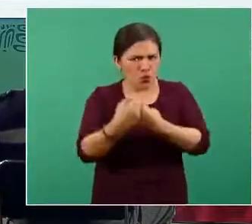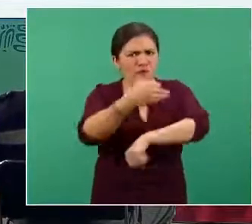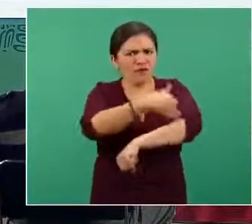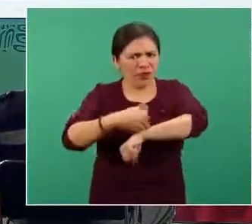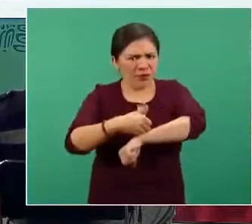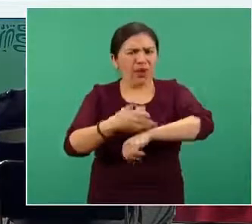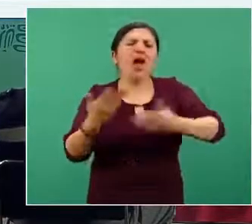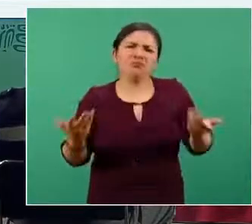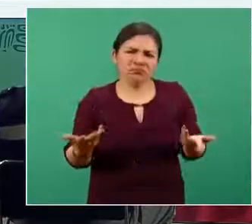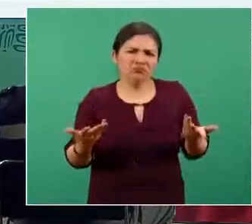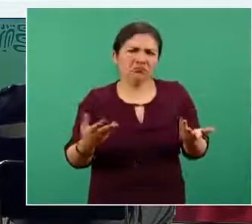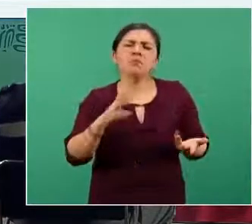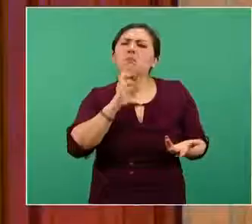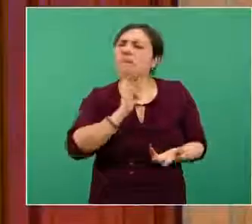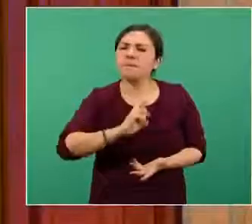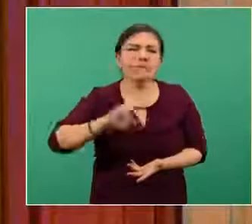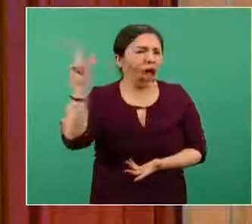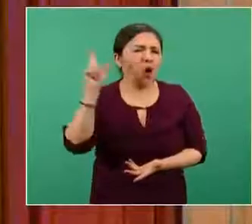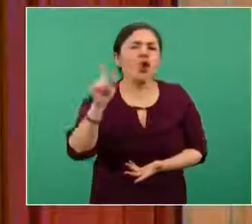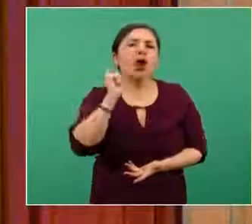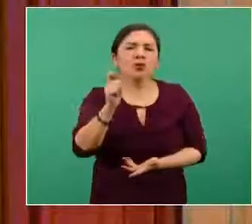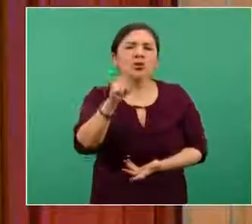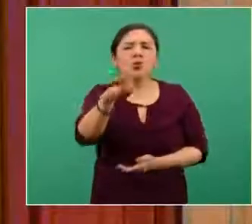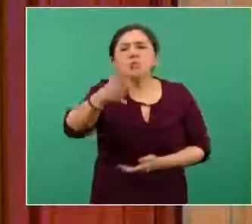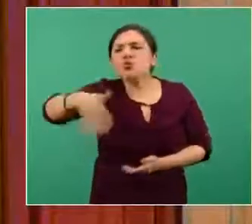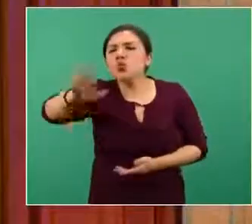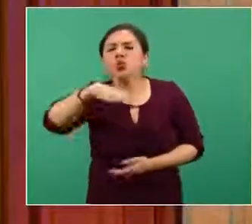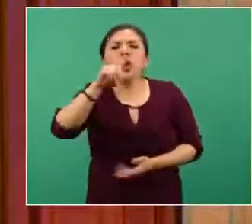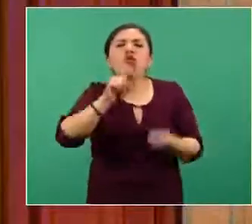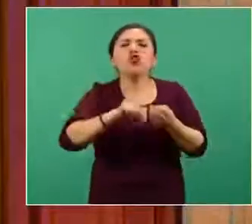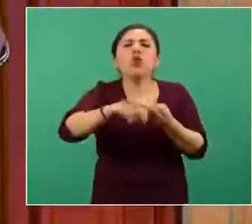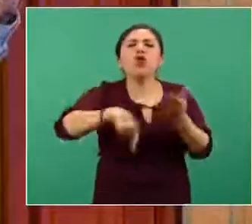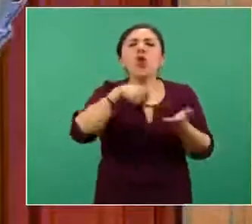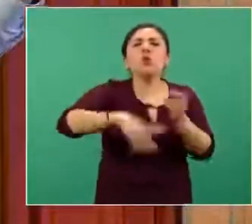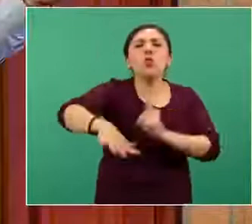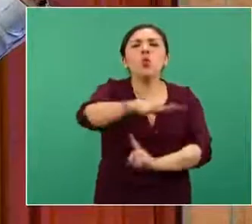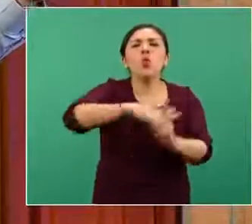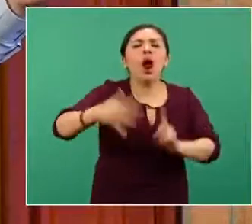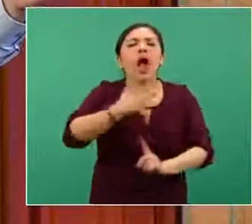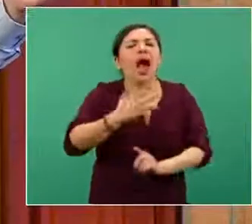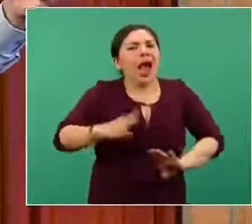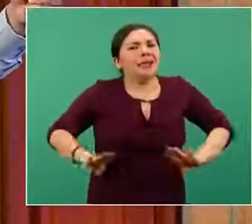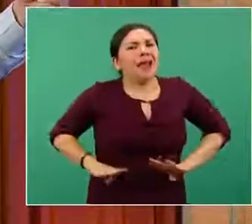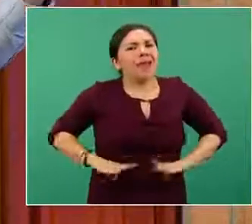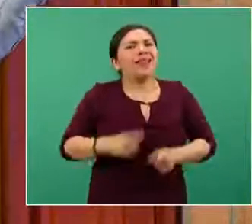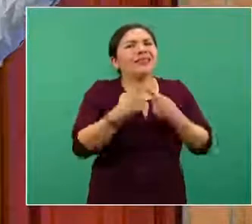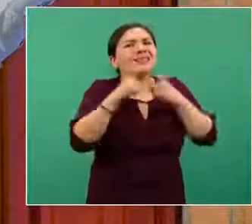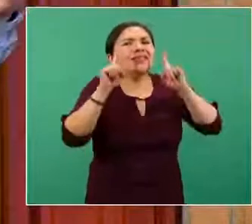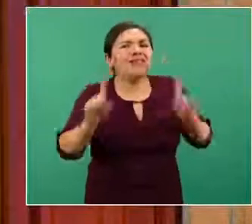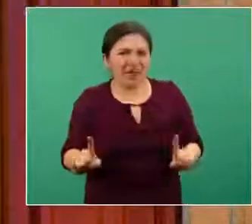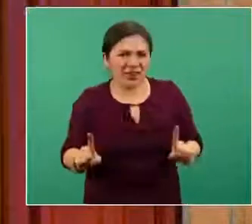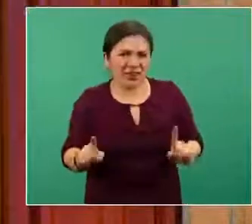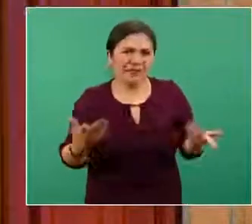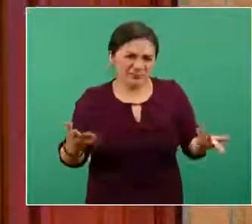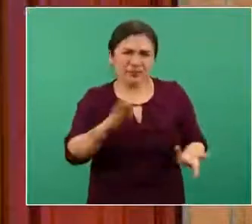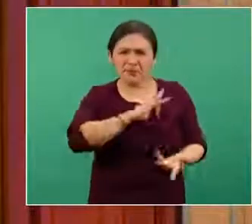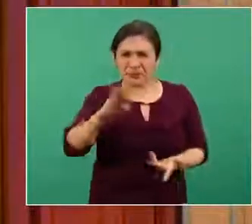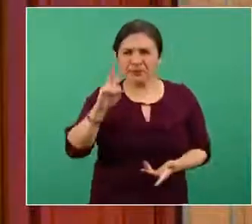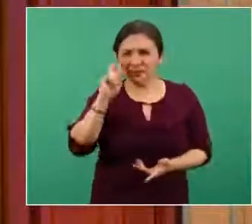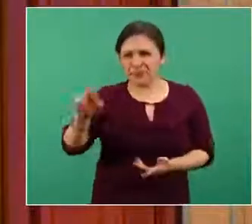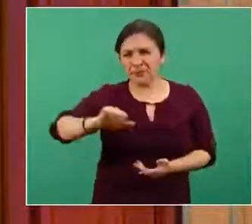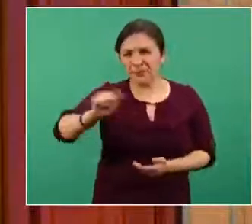familia, definitivamente escoger lugares que preferentemente tengan otras características, que las vemos también en las